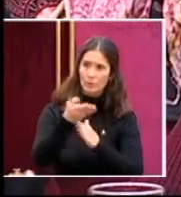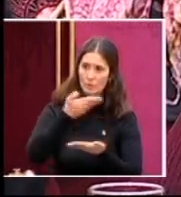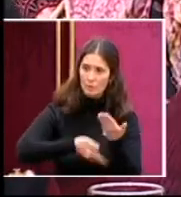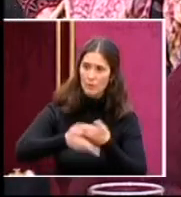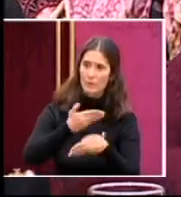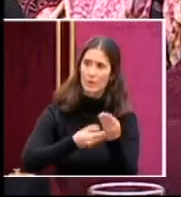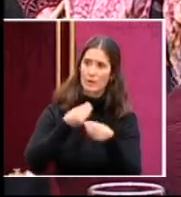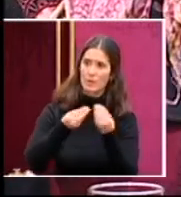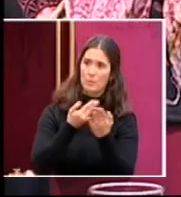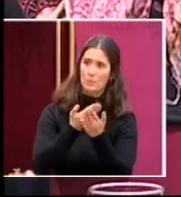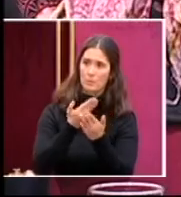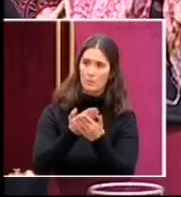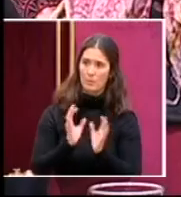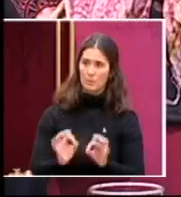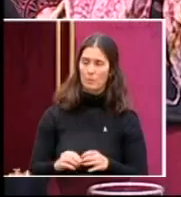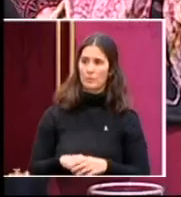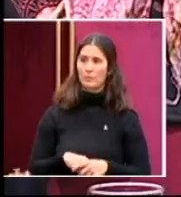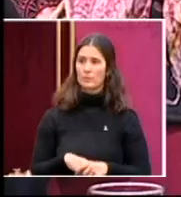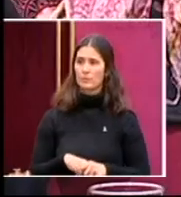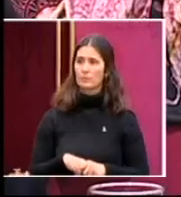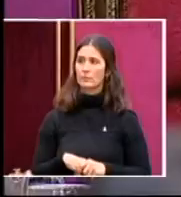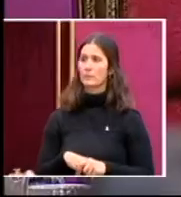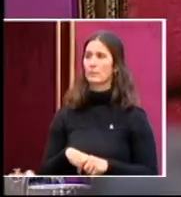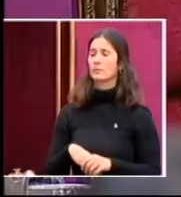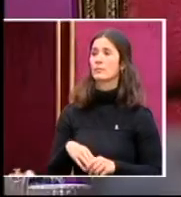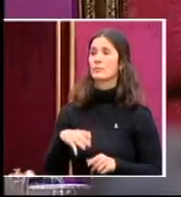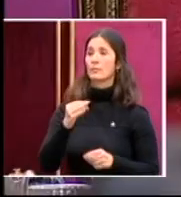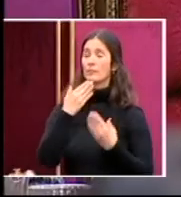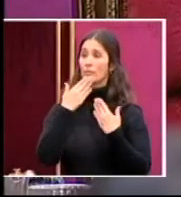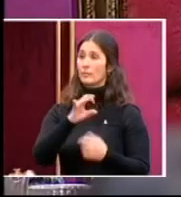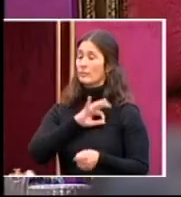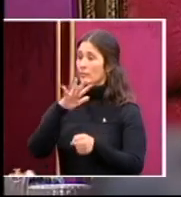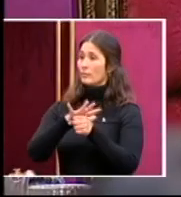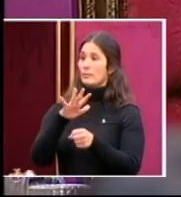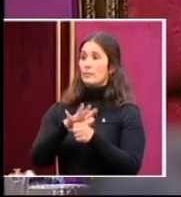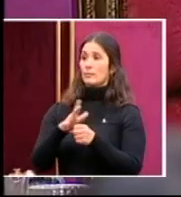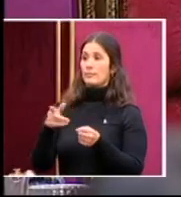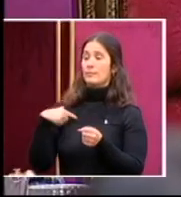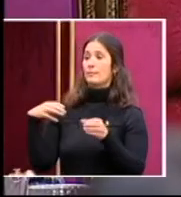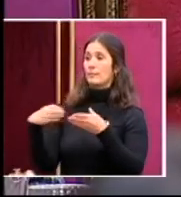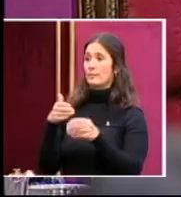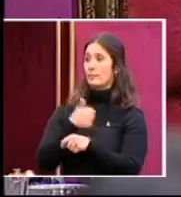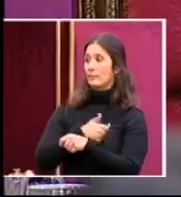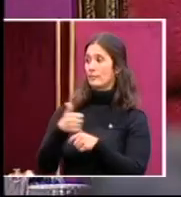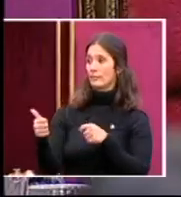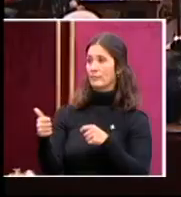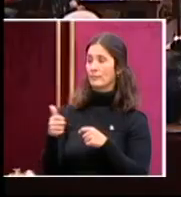propuestas en este sentido. Gracias, señora Gutiérrez. Por parte del Grupo de Ciudadanos, señor Olivares, tiene la palabra. Bien,